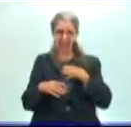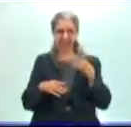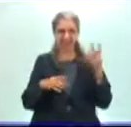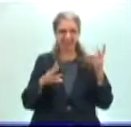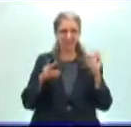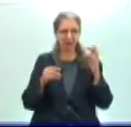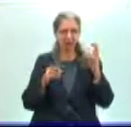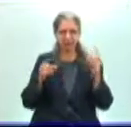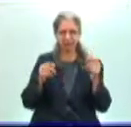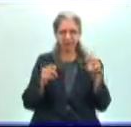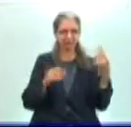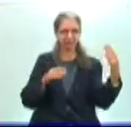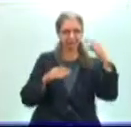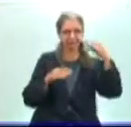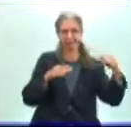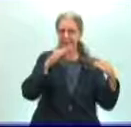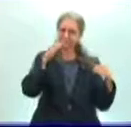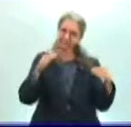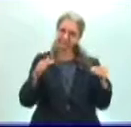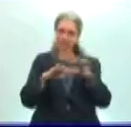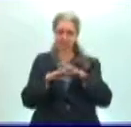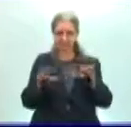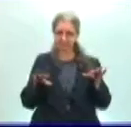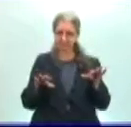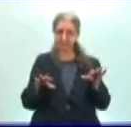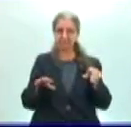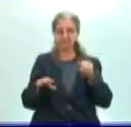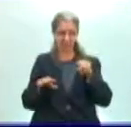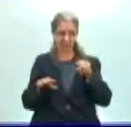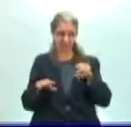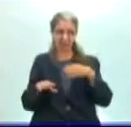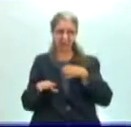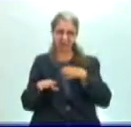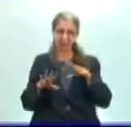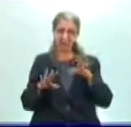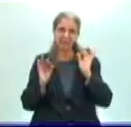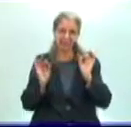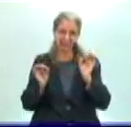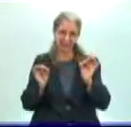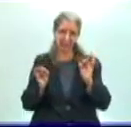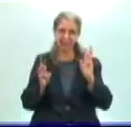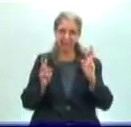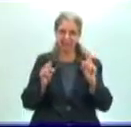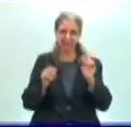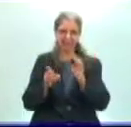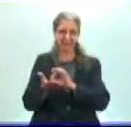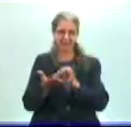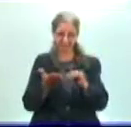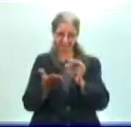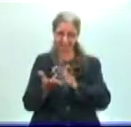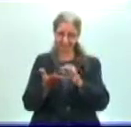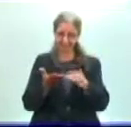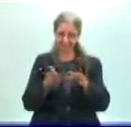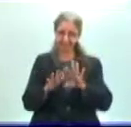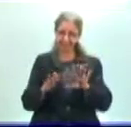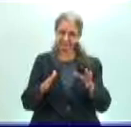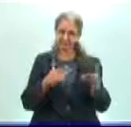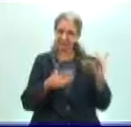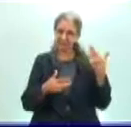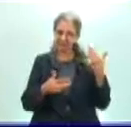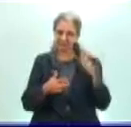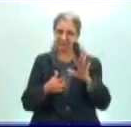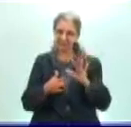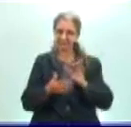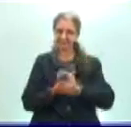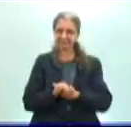cada uno de los catetos. Esto también lo tienes en la misma página que te habíamos hecho referencia